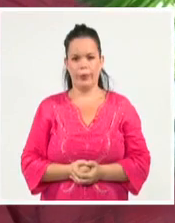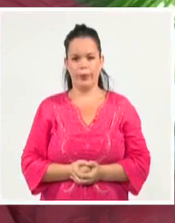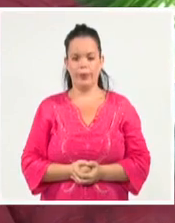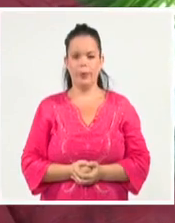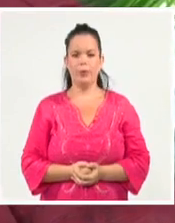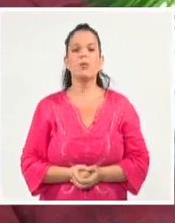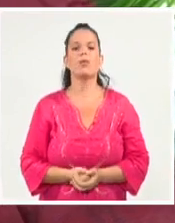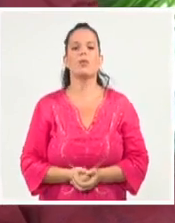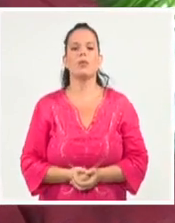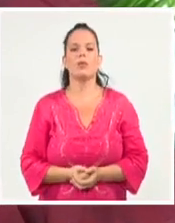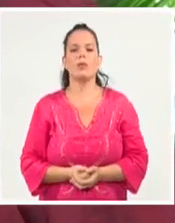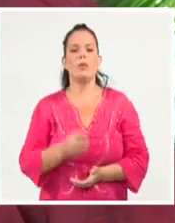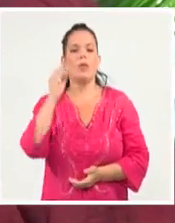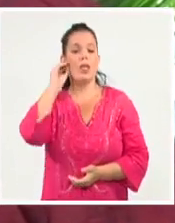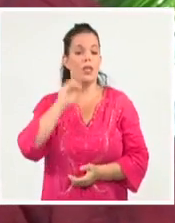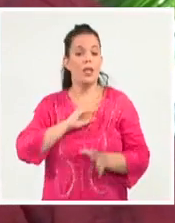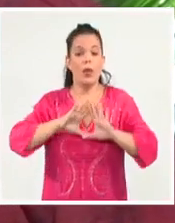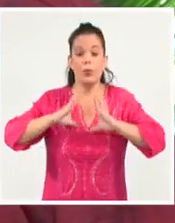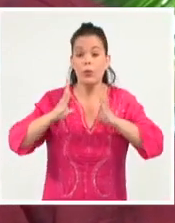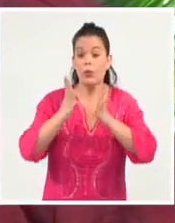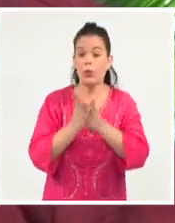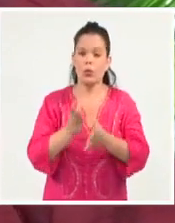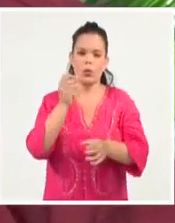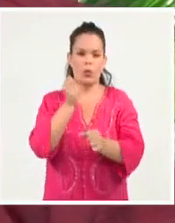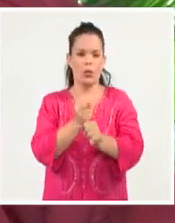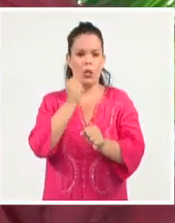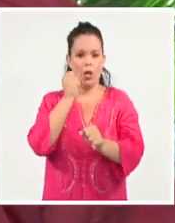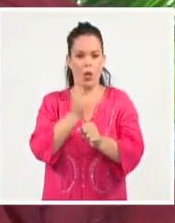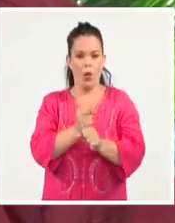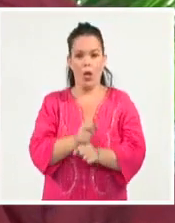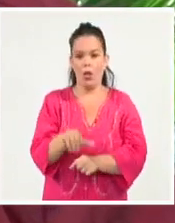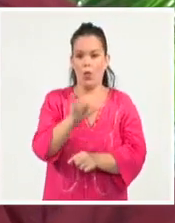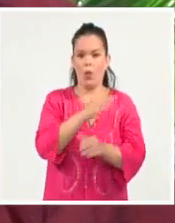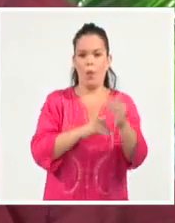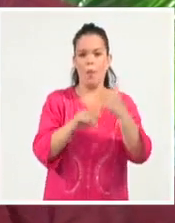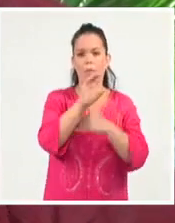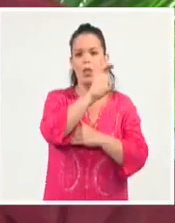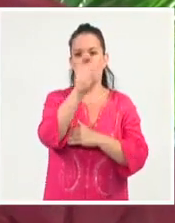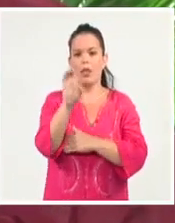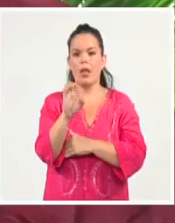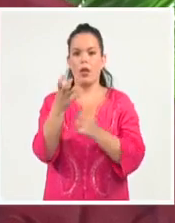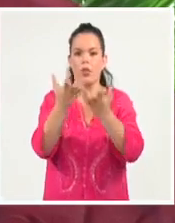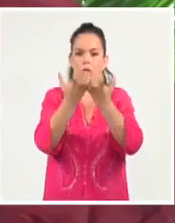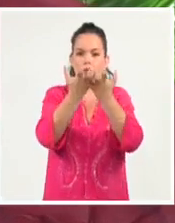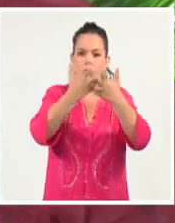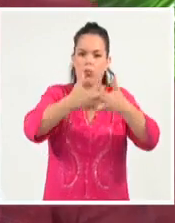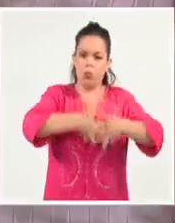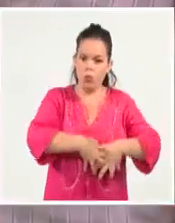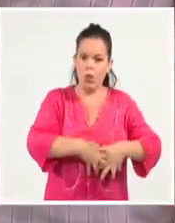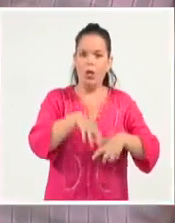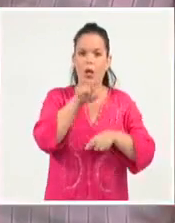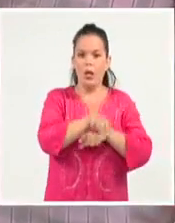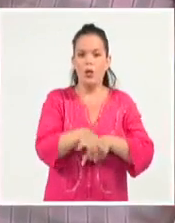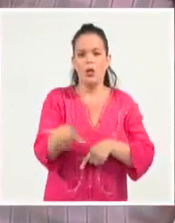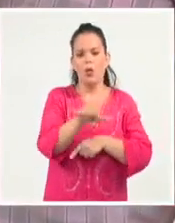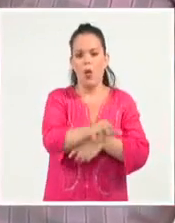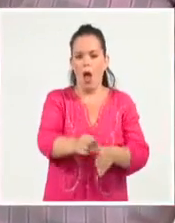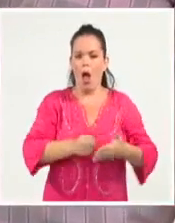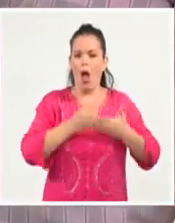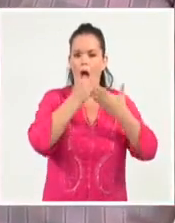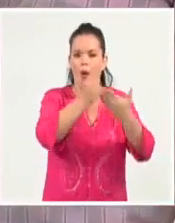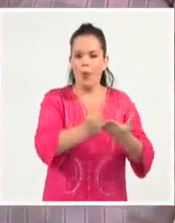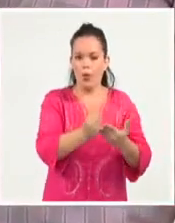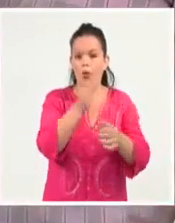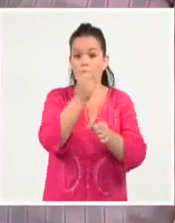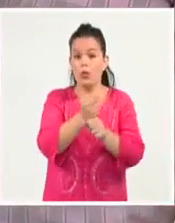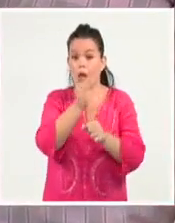están haciendo los compañeros del Ministerio de Industria que están vinculados a la producción y transportación de los oxígeno. Están trabajando